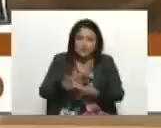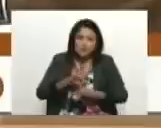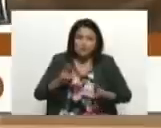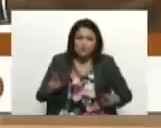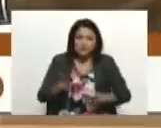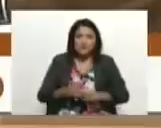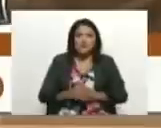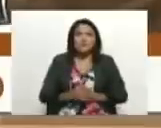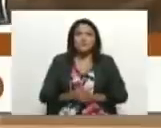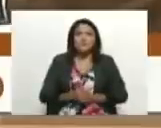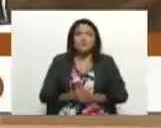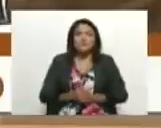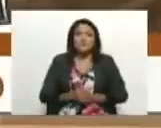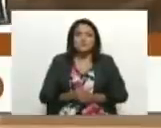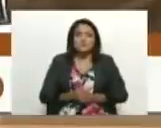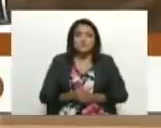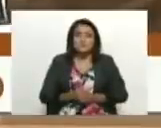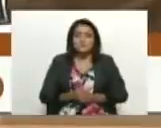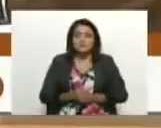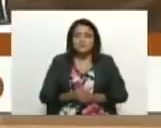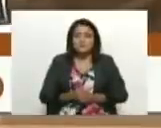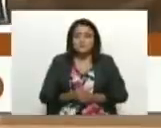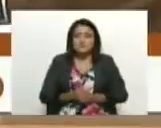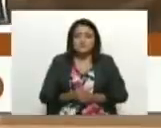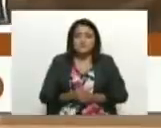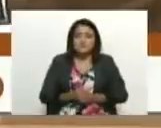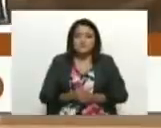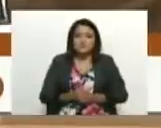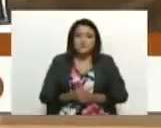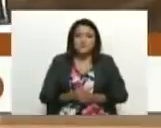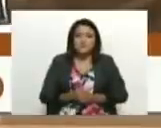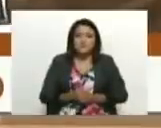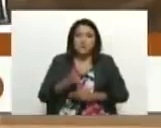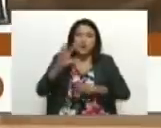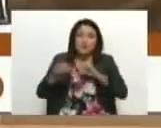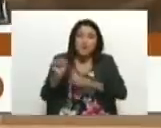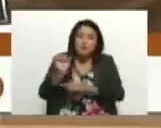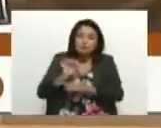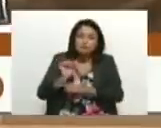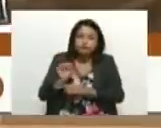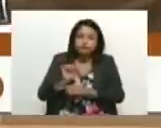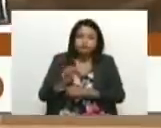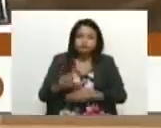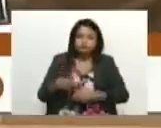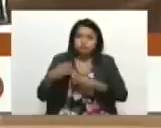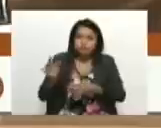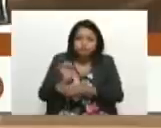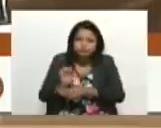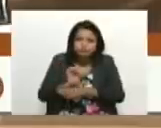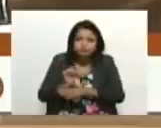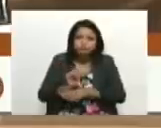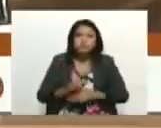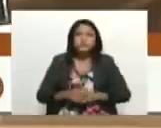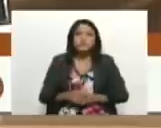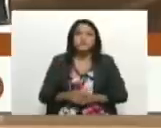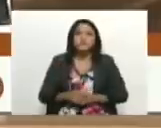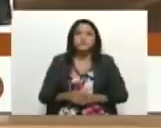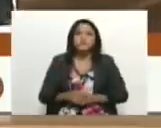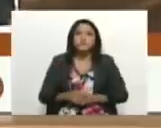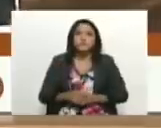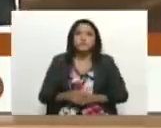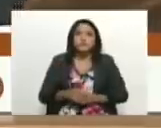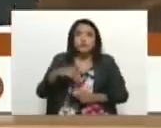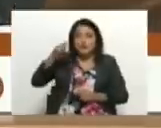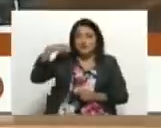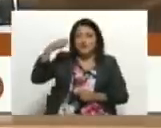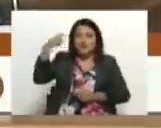corrupto, compraron unos autobuses con piso de cartón, regalaron unos jeeps, grabaron, hasta un diputado de la